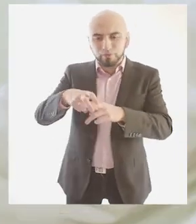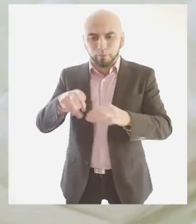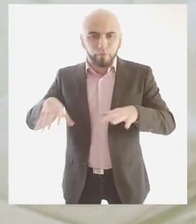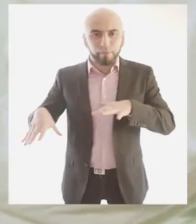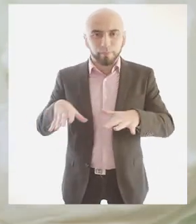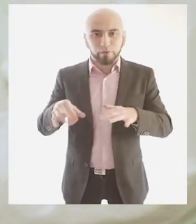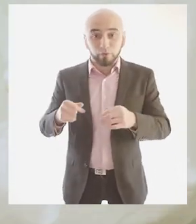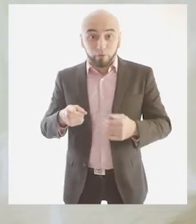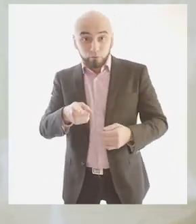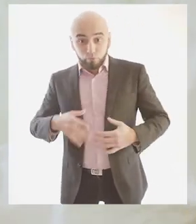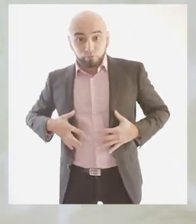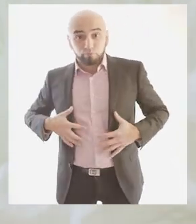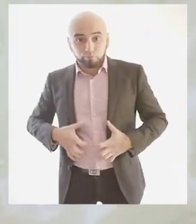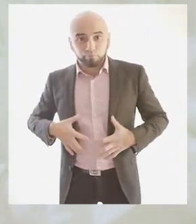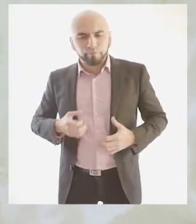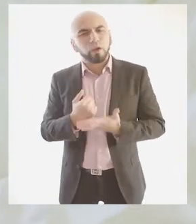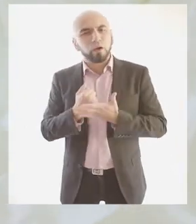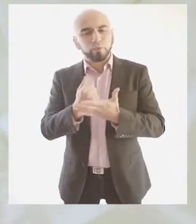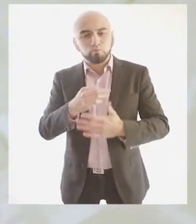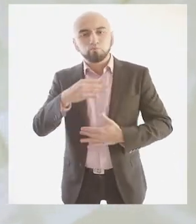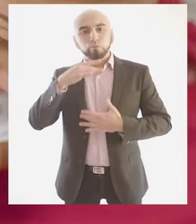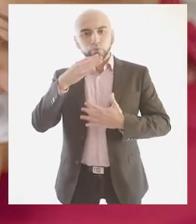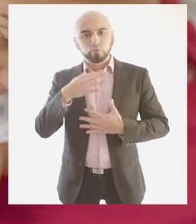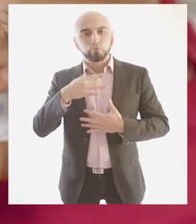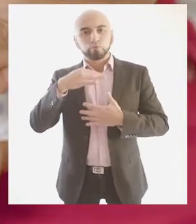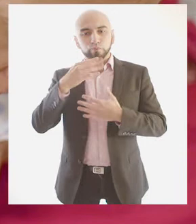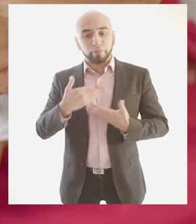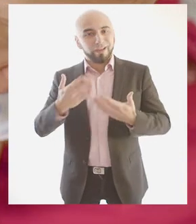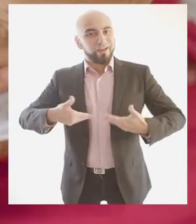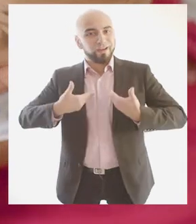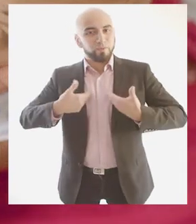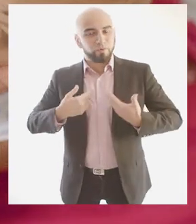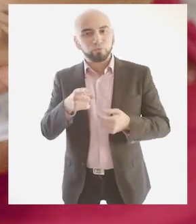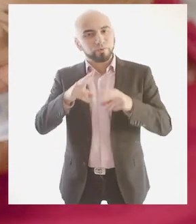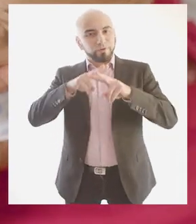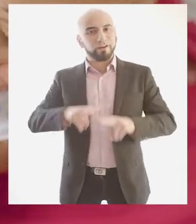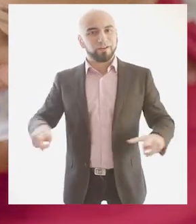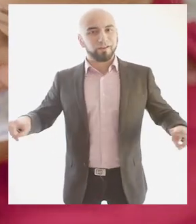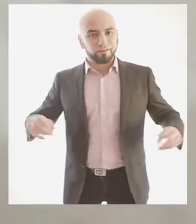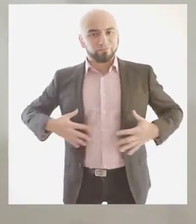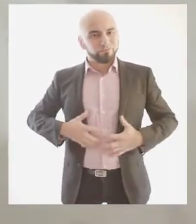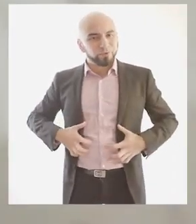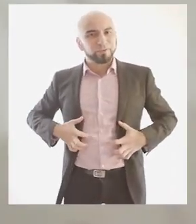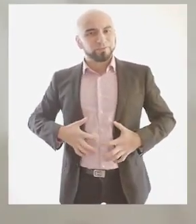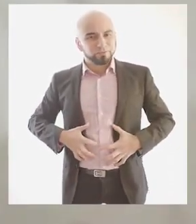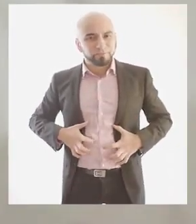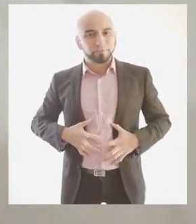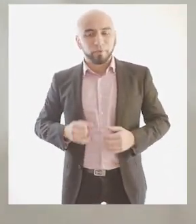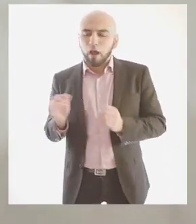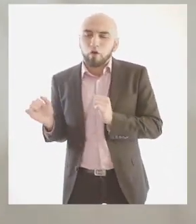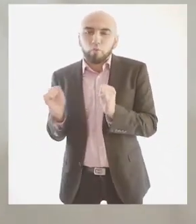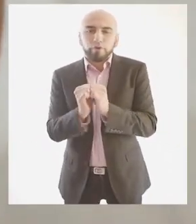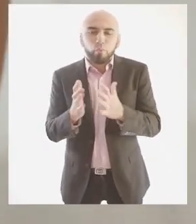en las contracciones, guiar tu respiración, darte ánimo, relajándote en las pausas de las contracciones y acompañándote con mucho